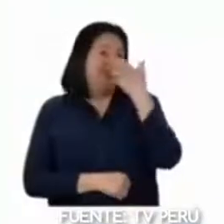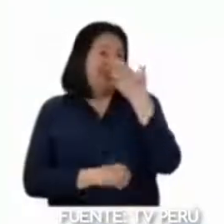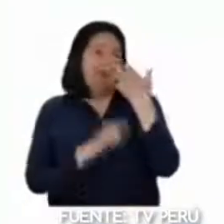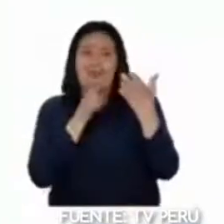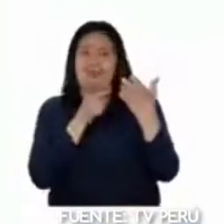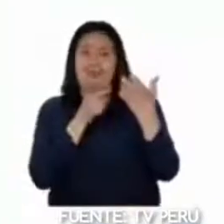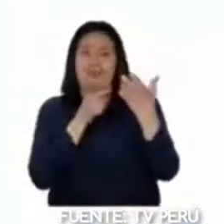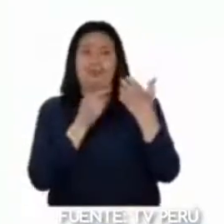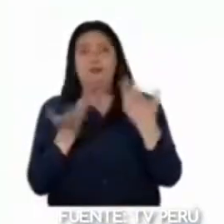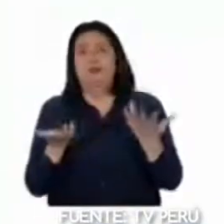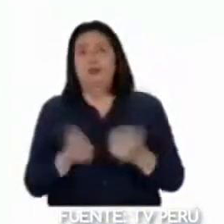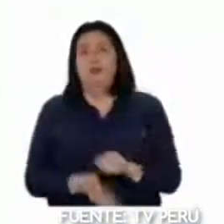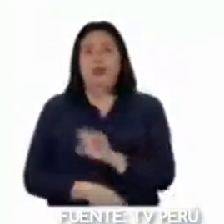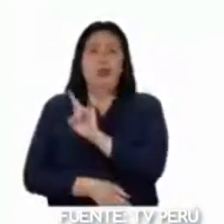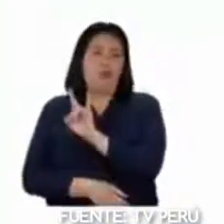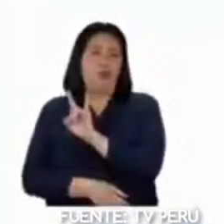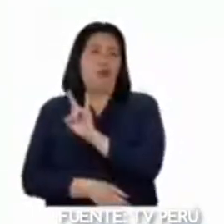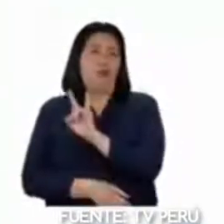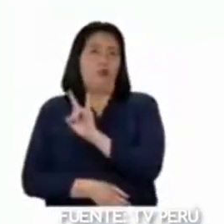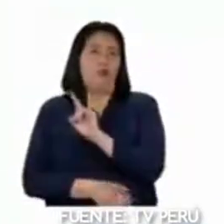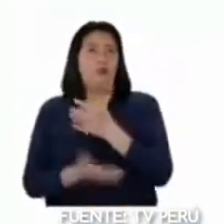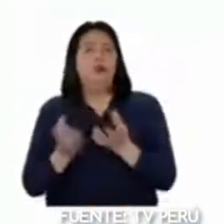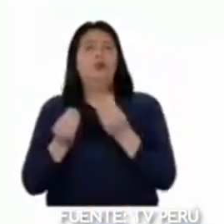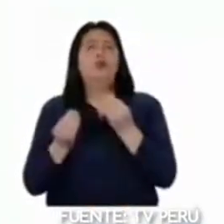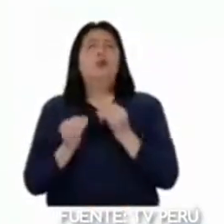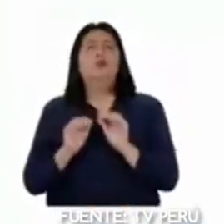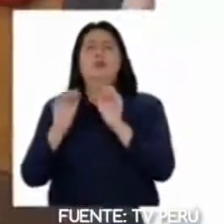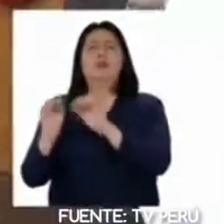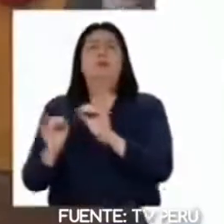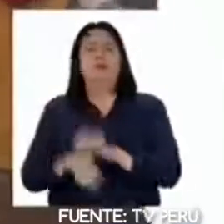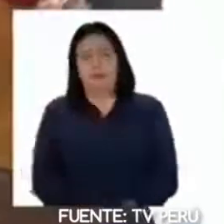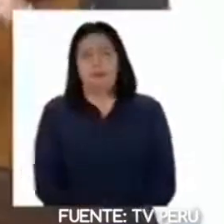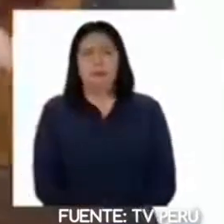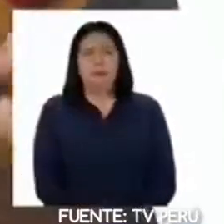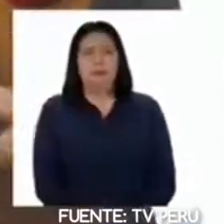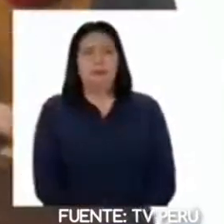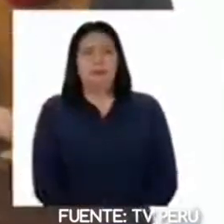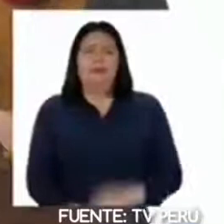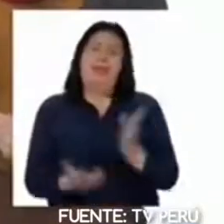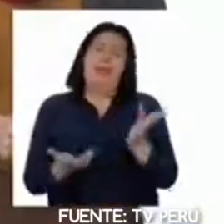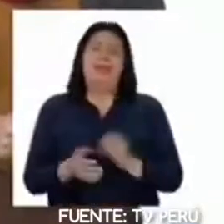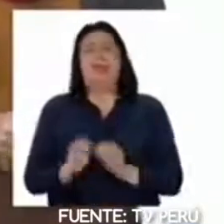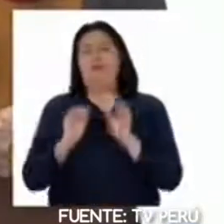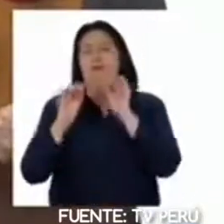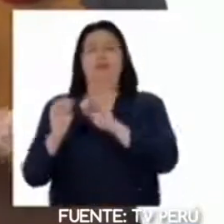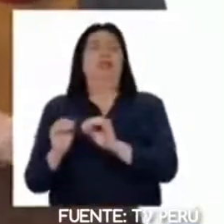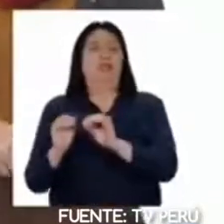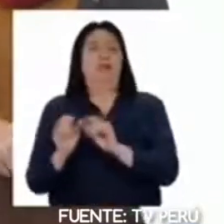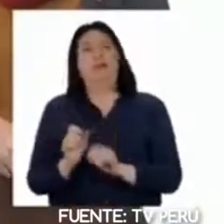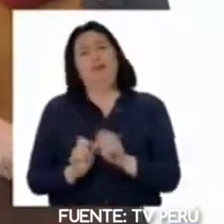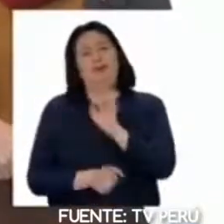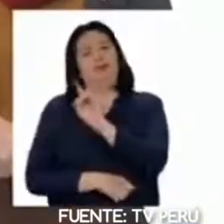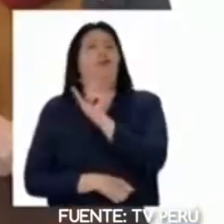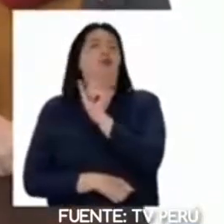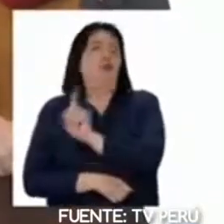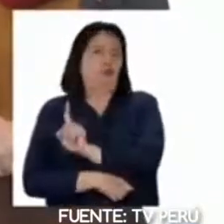manzana será nuestra unidad. ¿Cómo la podríamos representar? Lo podríamos representar